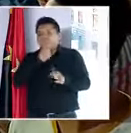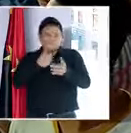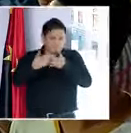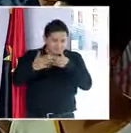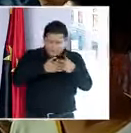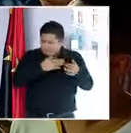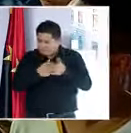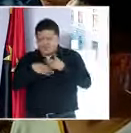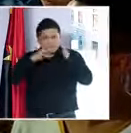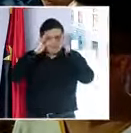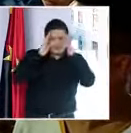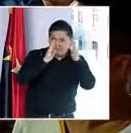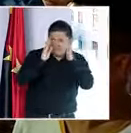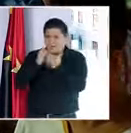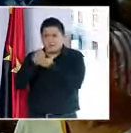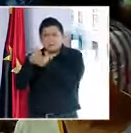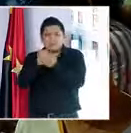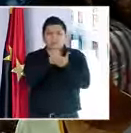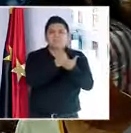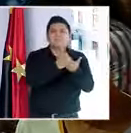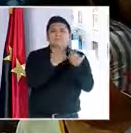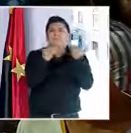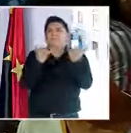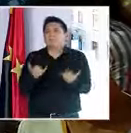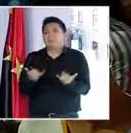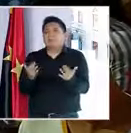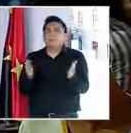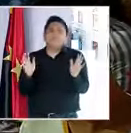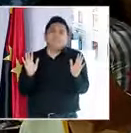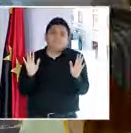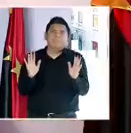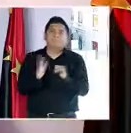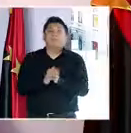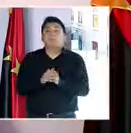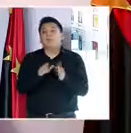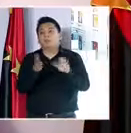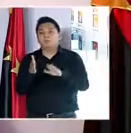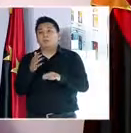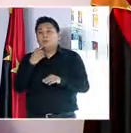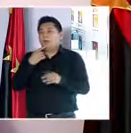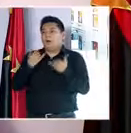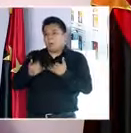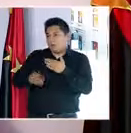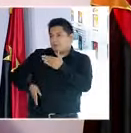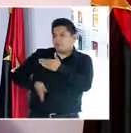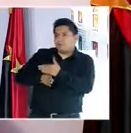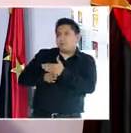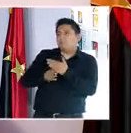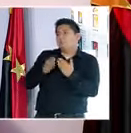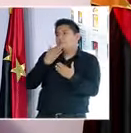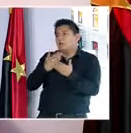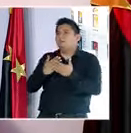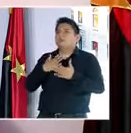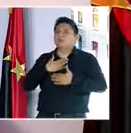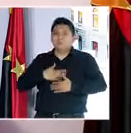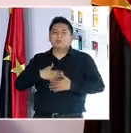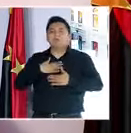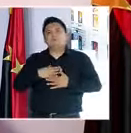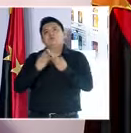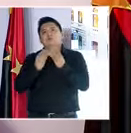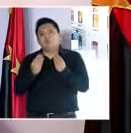medio de esta pandemia que aún continúa, poder estar reunidos. A todos ustedes,